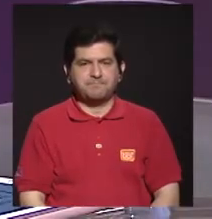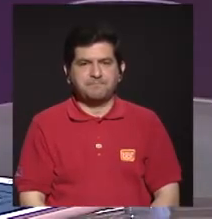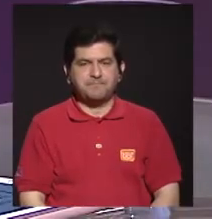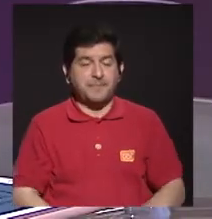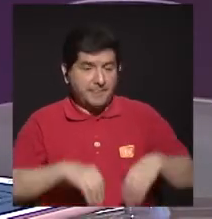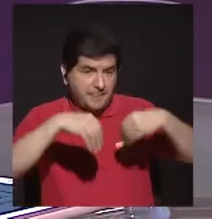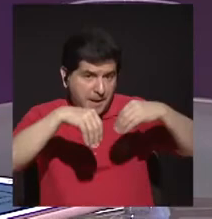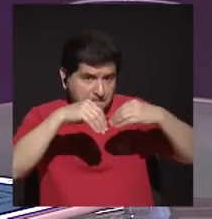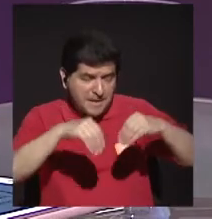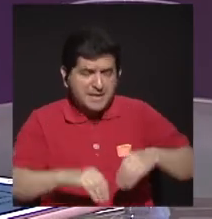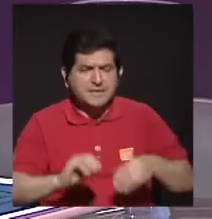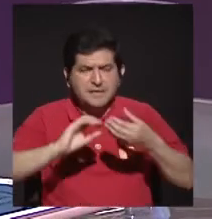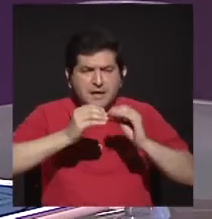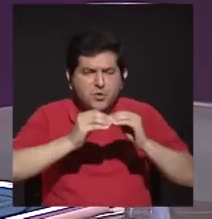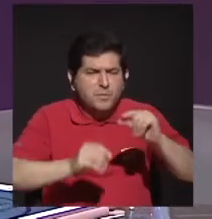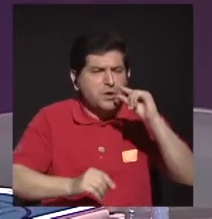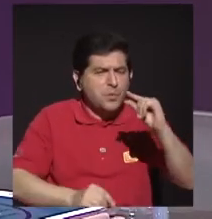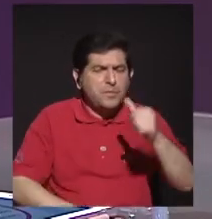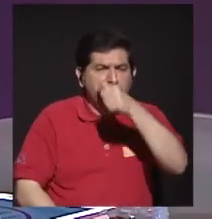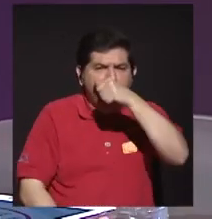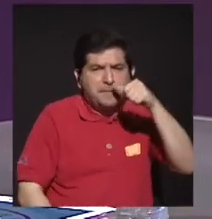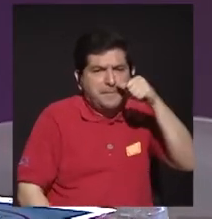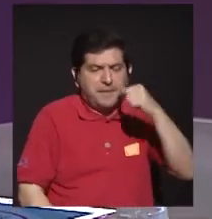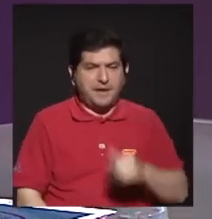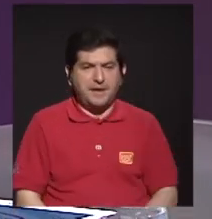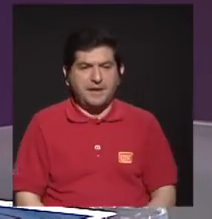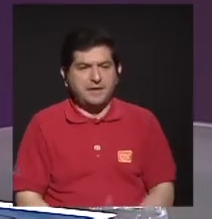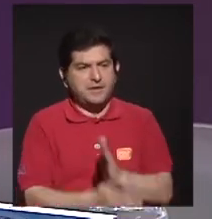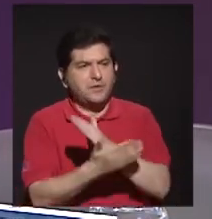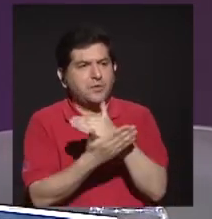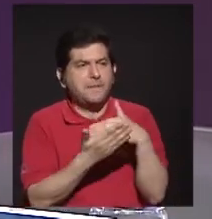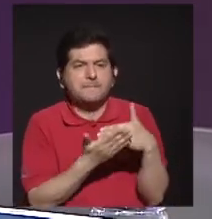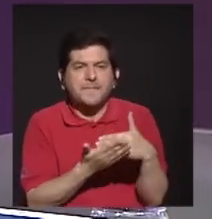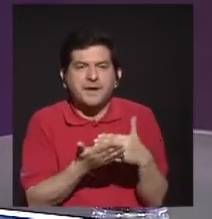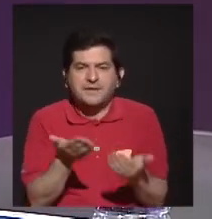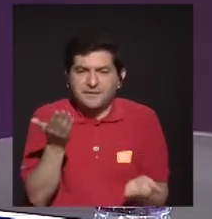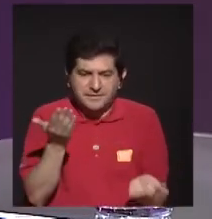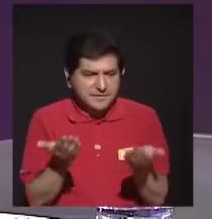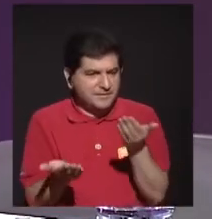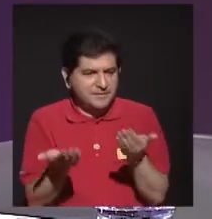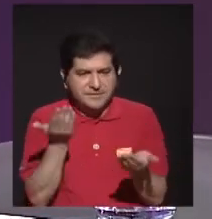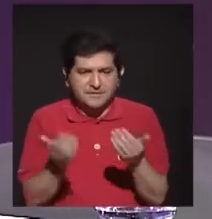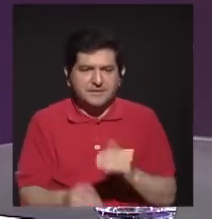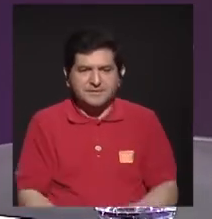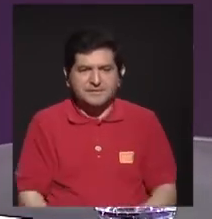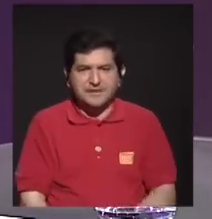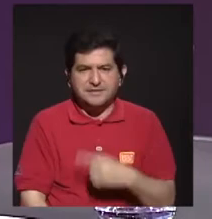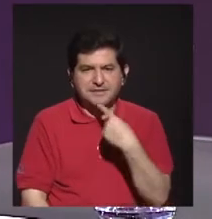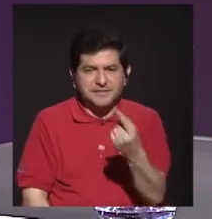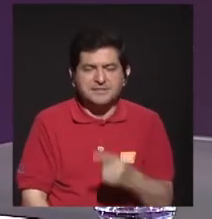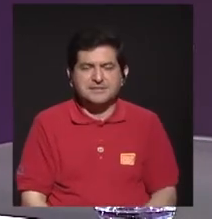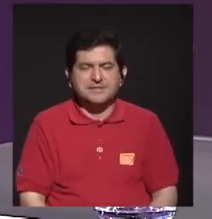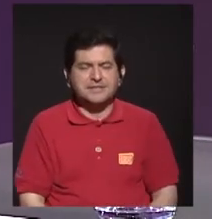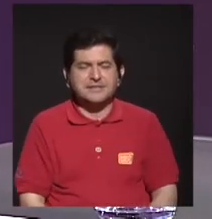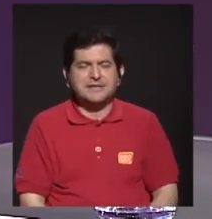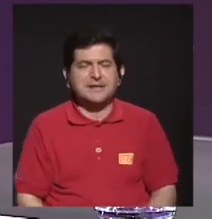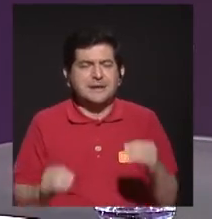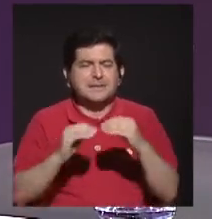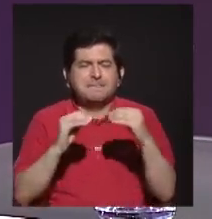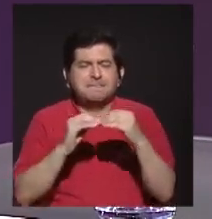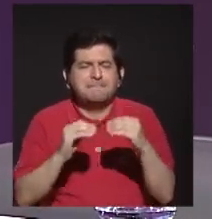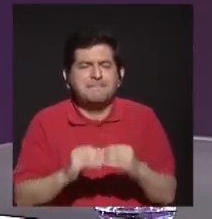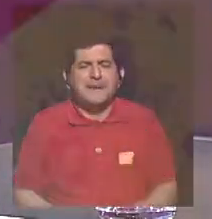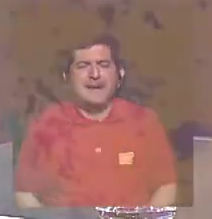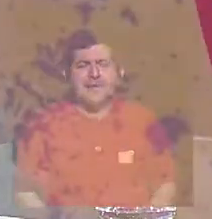La venta de pequeñas cantidades de drogas es la parte más, por decirlo así, miserable dentro de